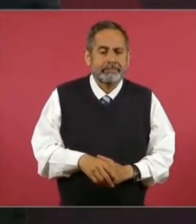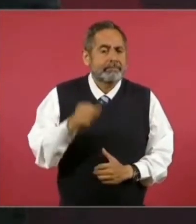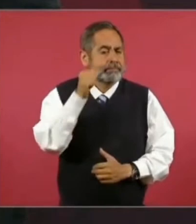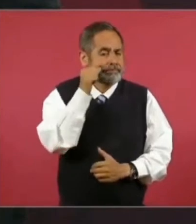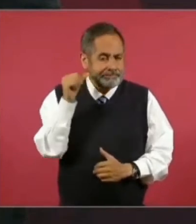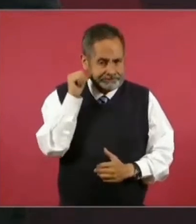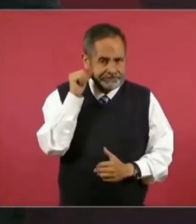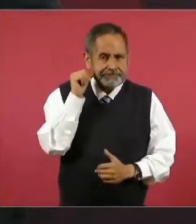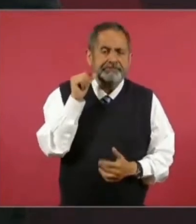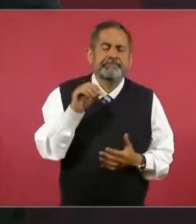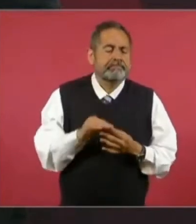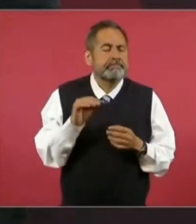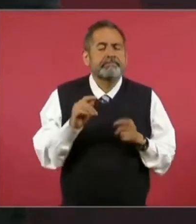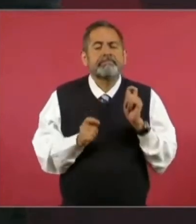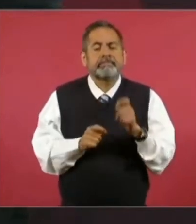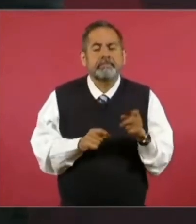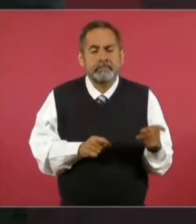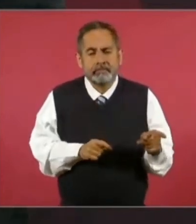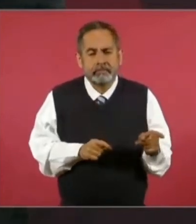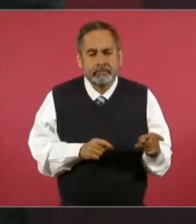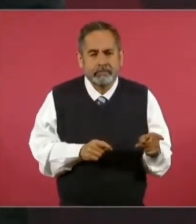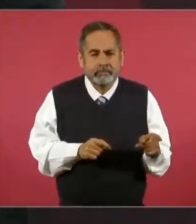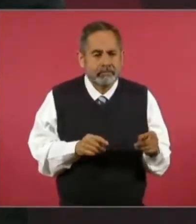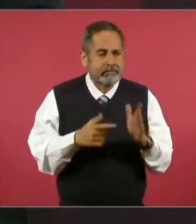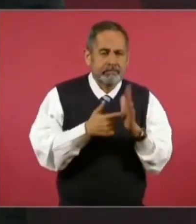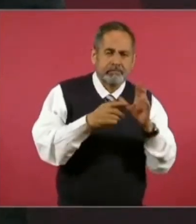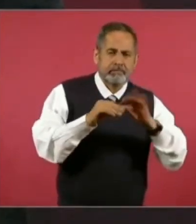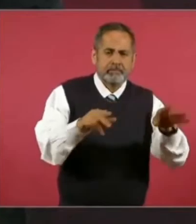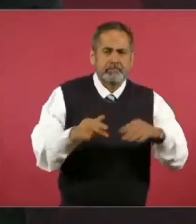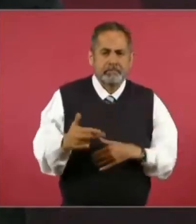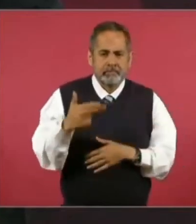pusimos lo de Héctor Suárez.